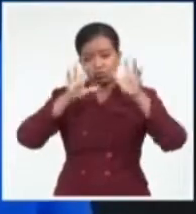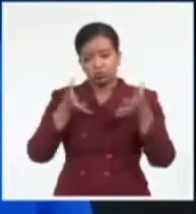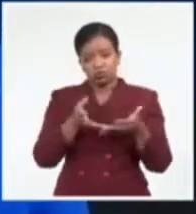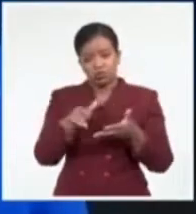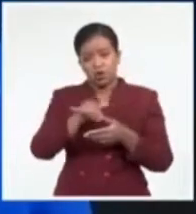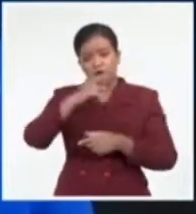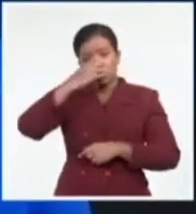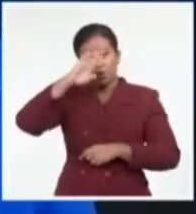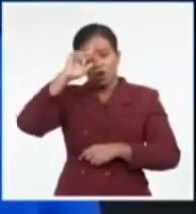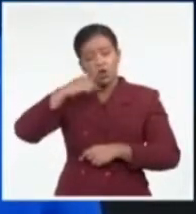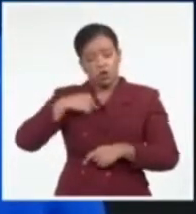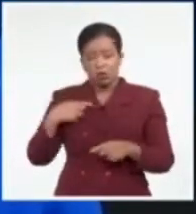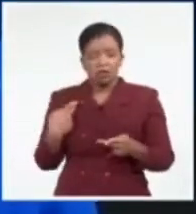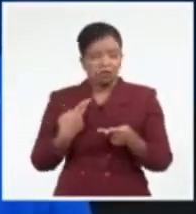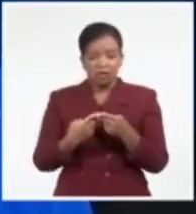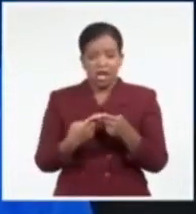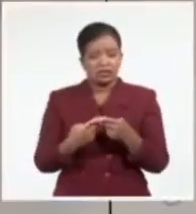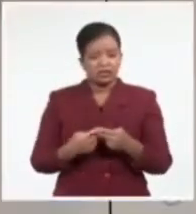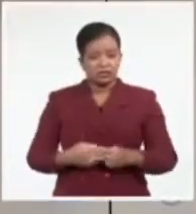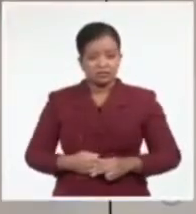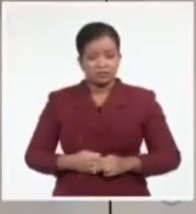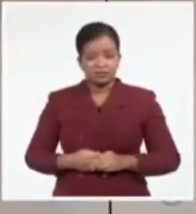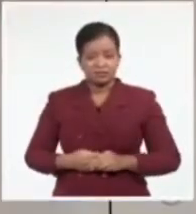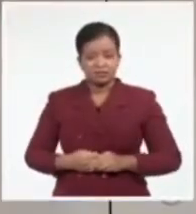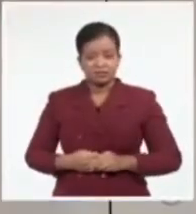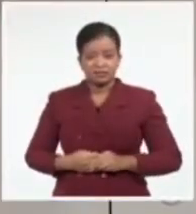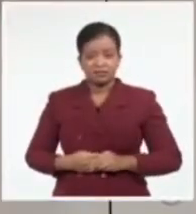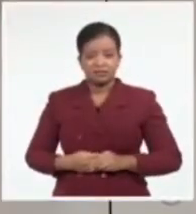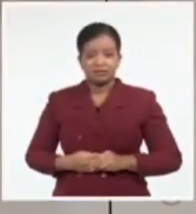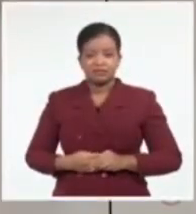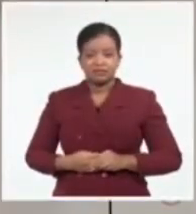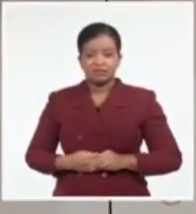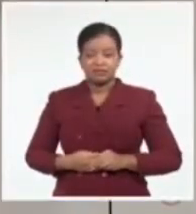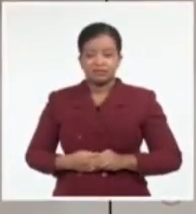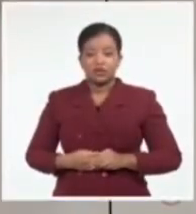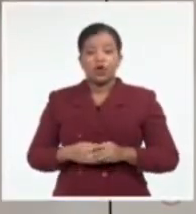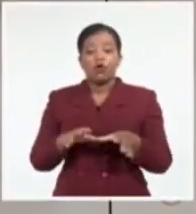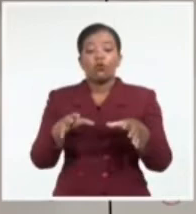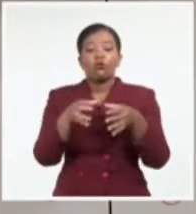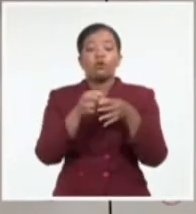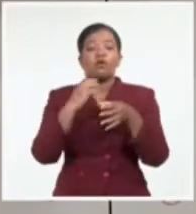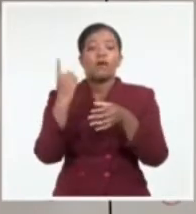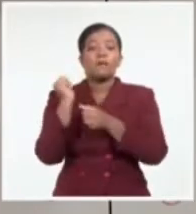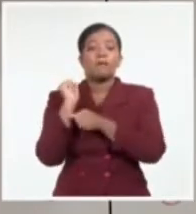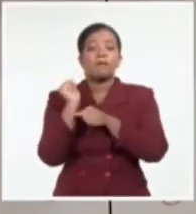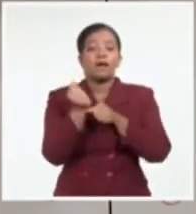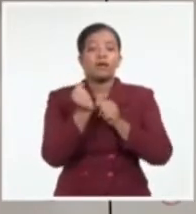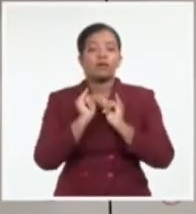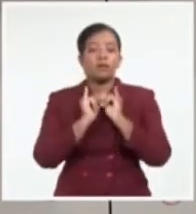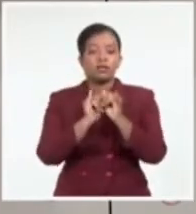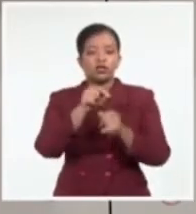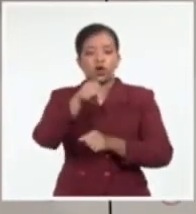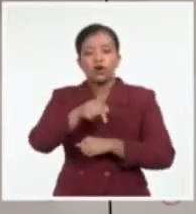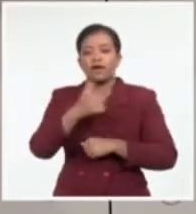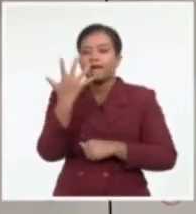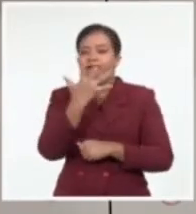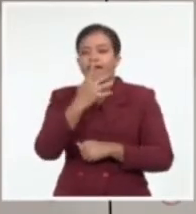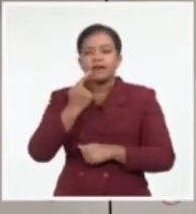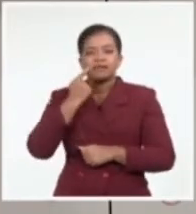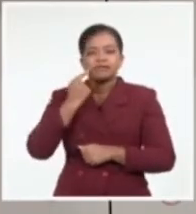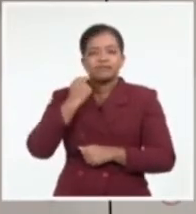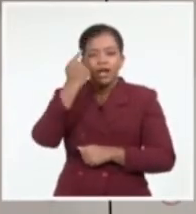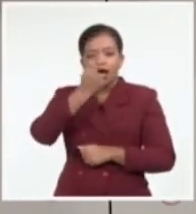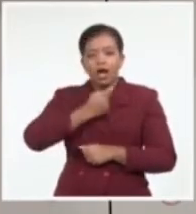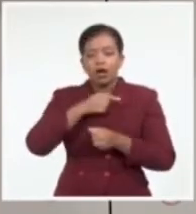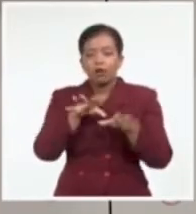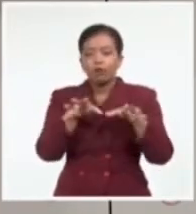tengo mucha confianza en el cambio. La Comisión Nacional de Béisbol dio a conocer hoy las identidades visuales de los equipos